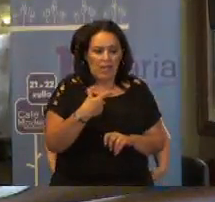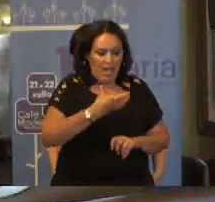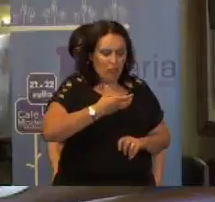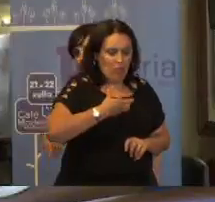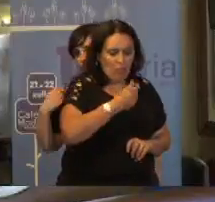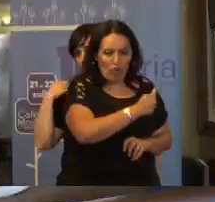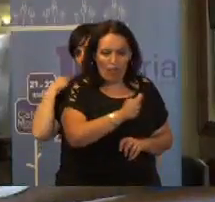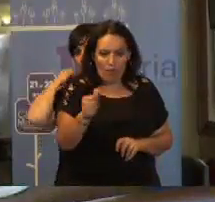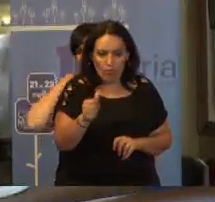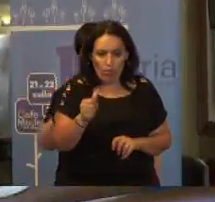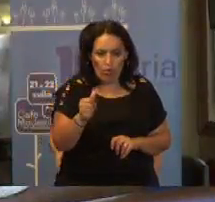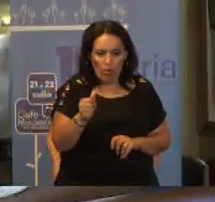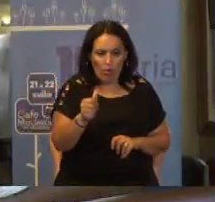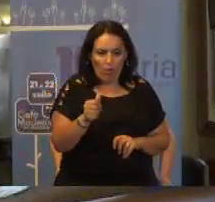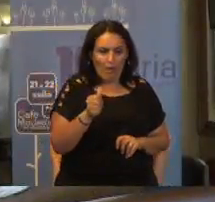se non traballamos